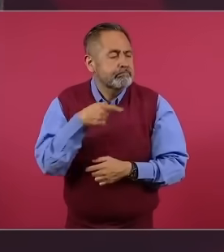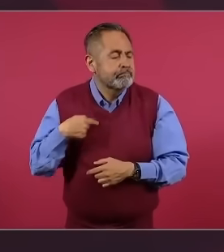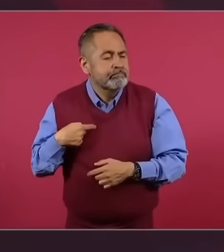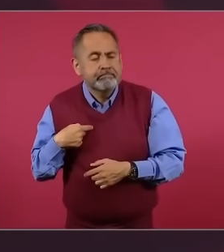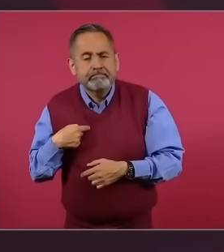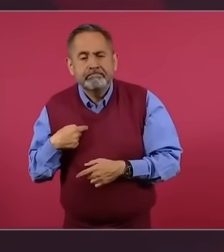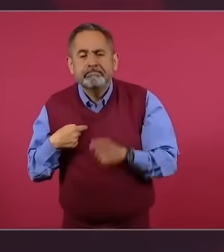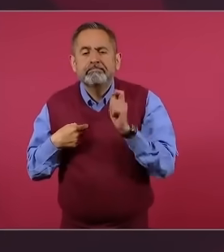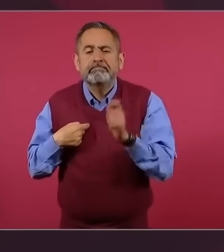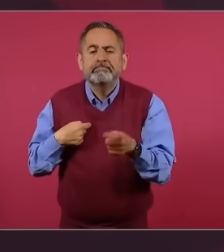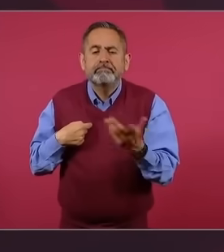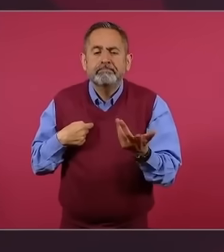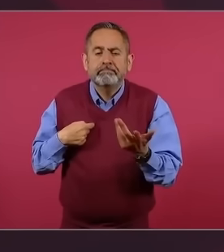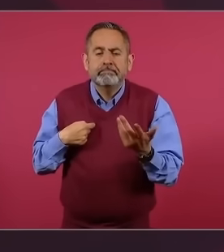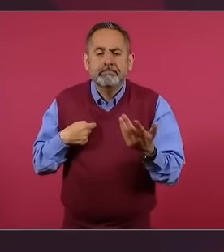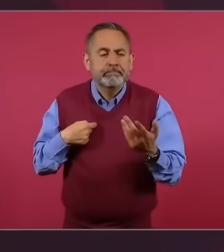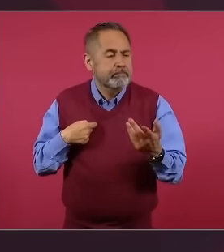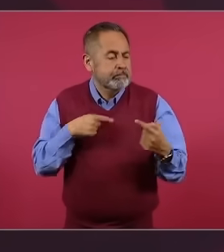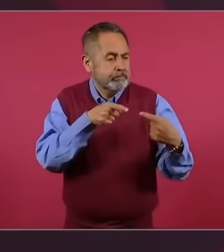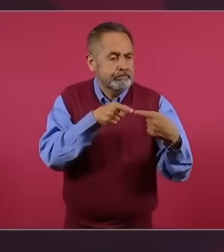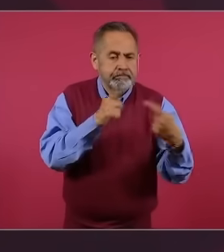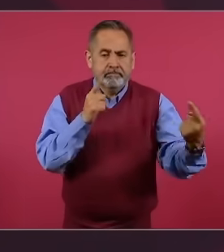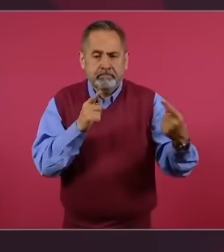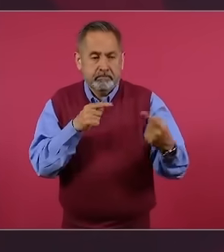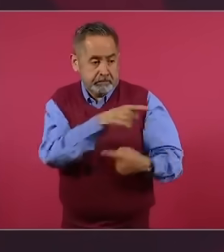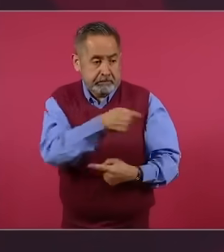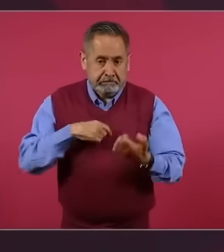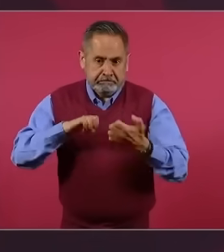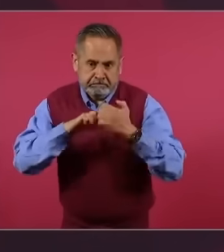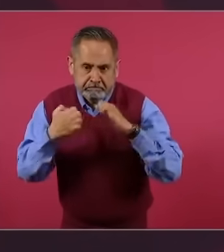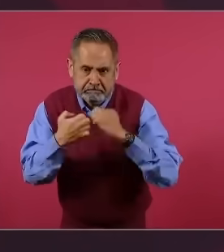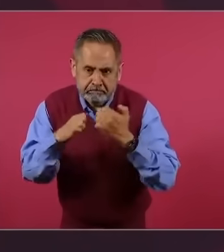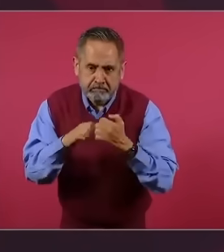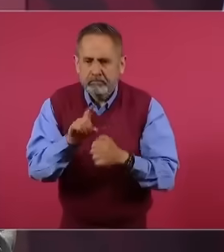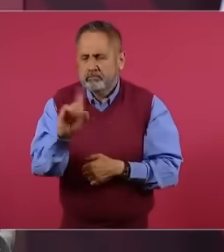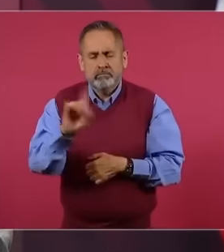como adversarios, no como enemigos,